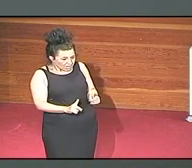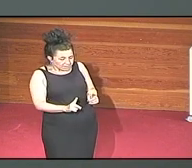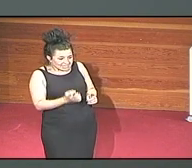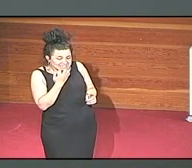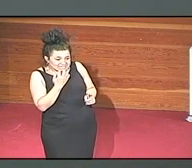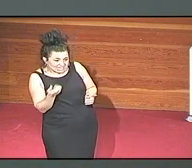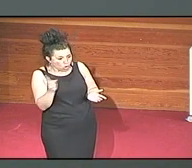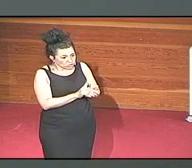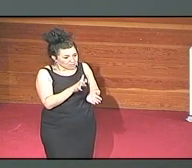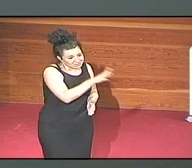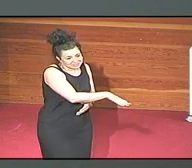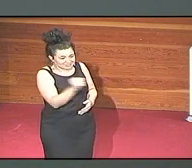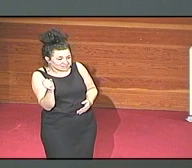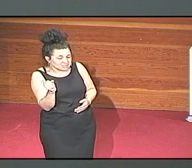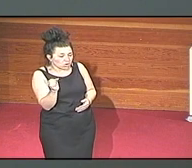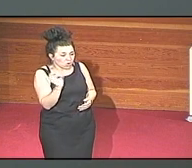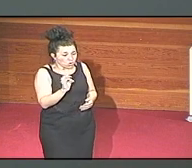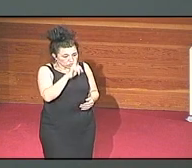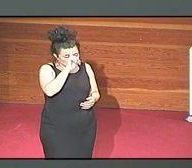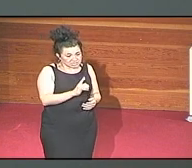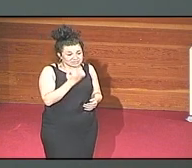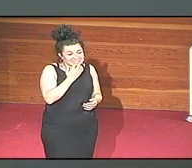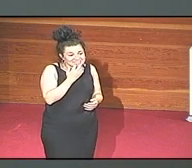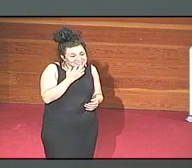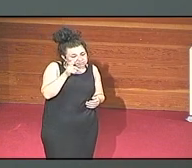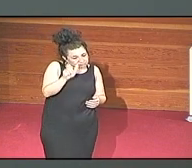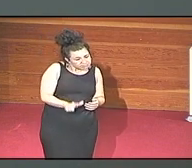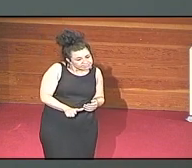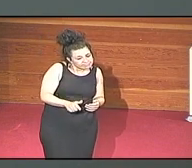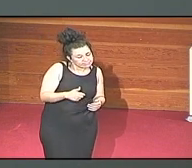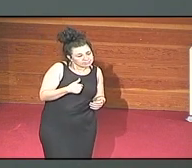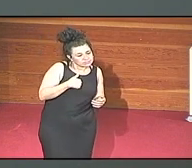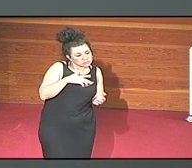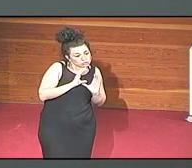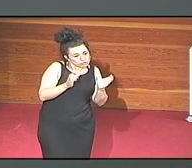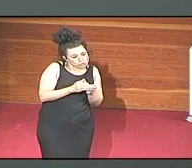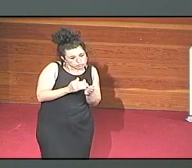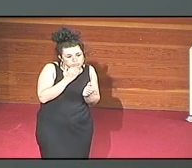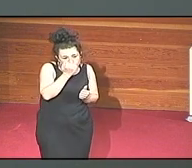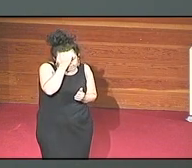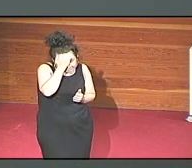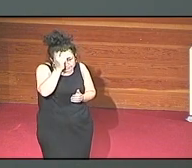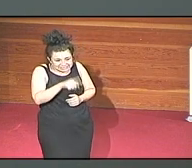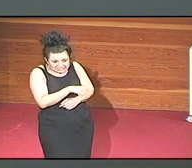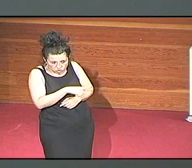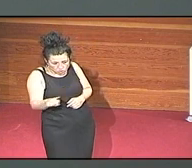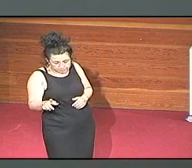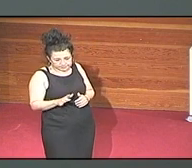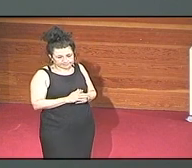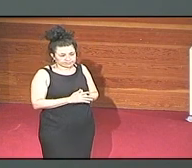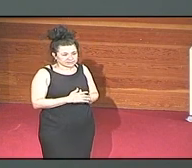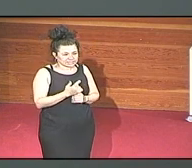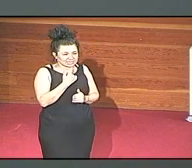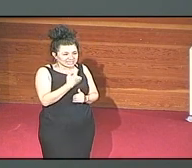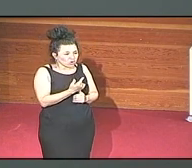buscar o no sabían si ella formaba parte de los de los yihadistas y digo ponerle piel